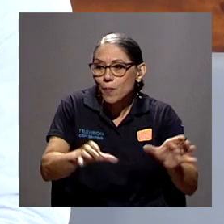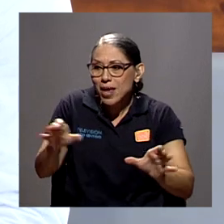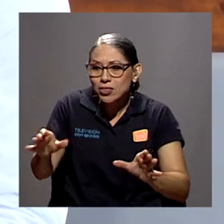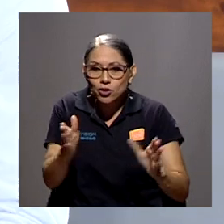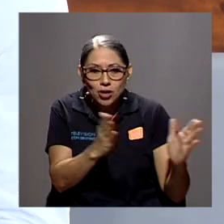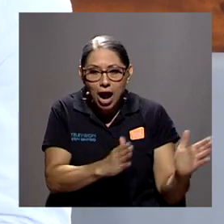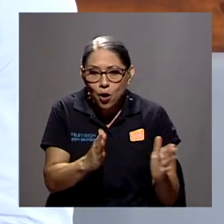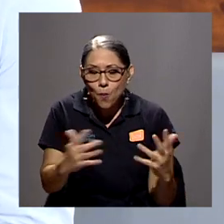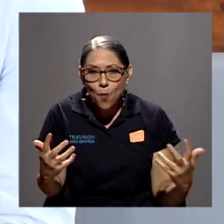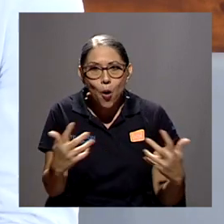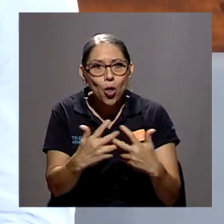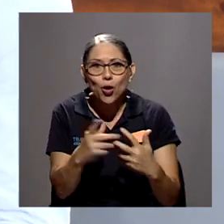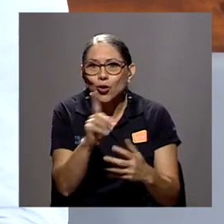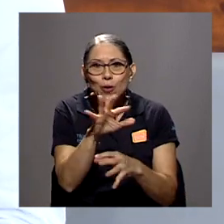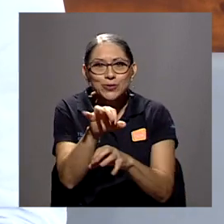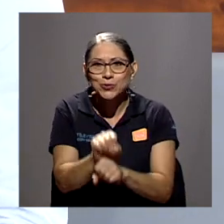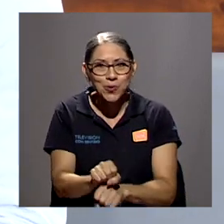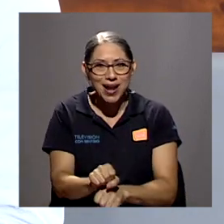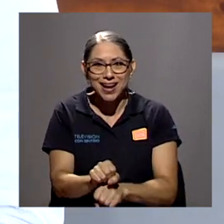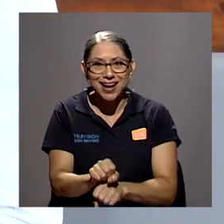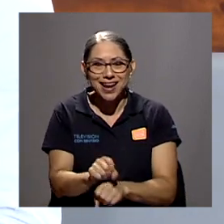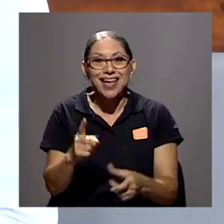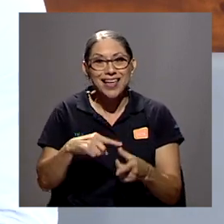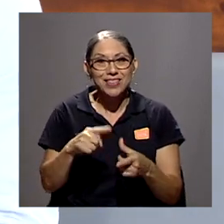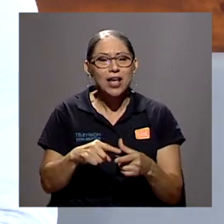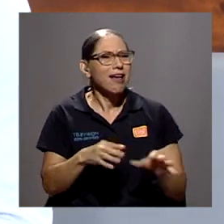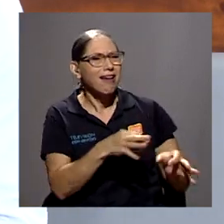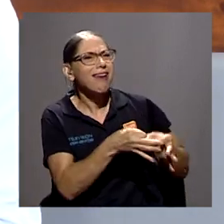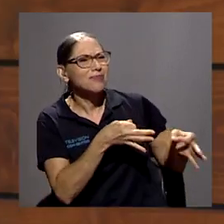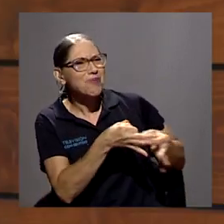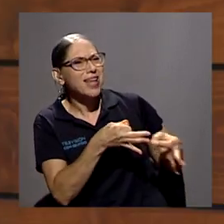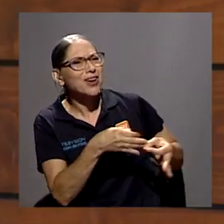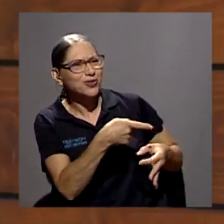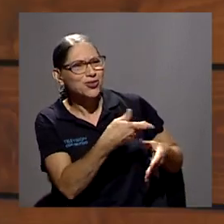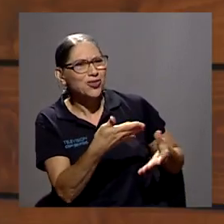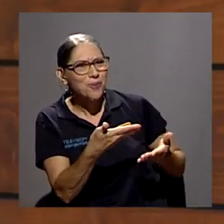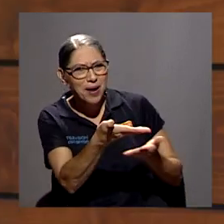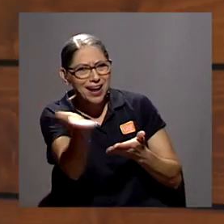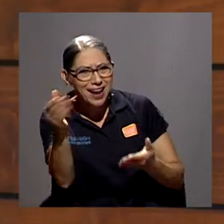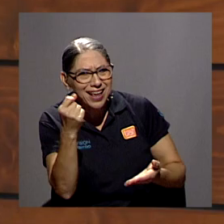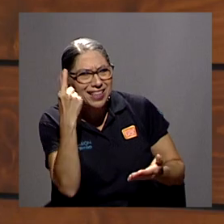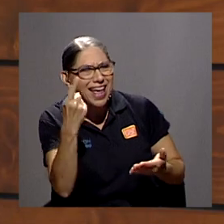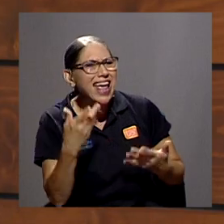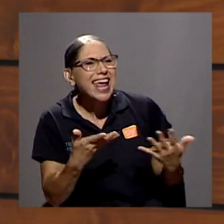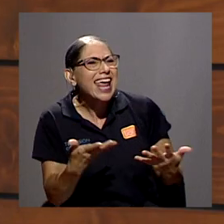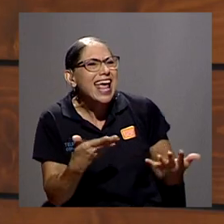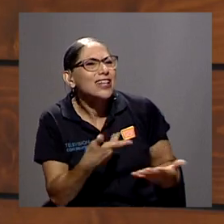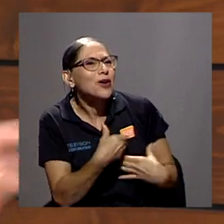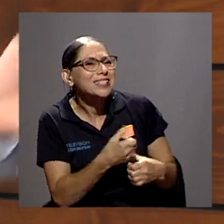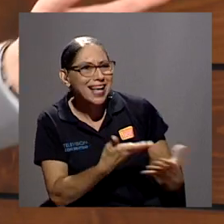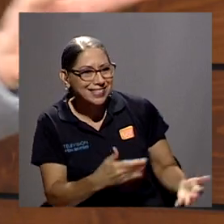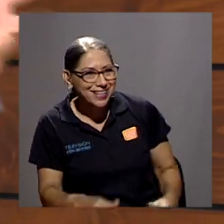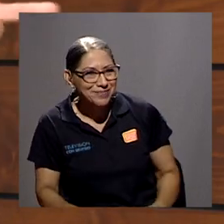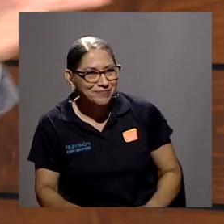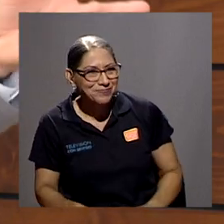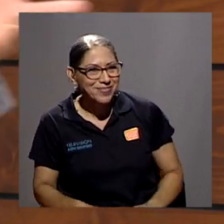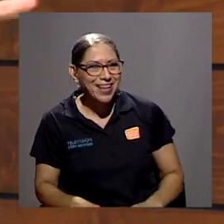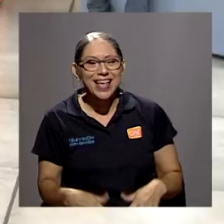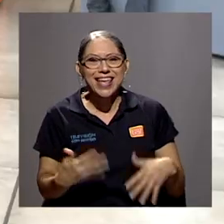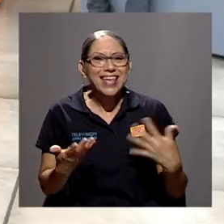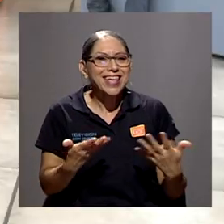entonces tener es haber tenido esa primera explíquenos para que lo entienda lo atrevido que sea si